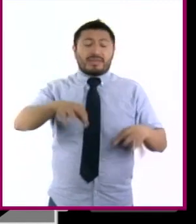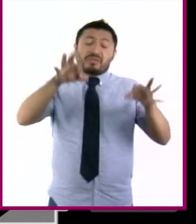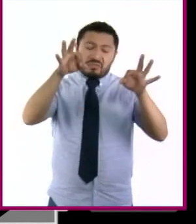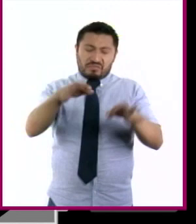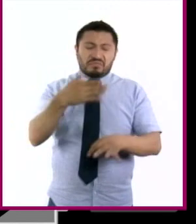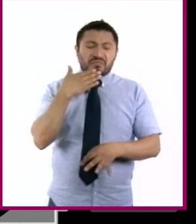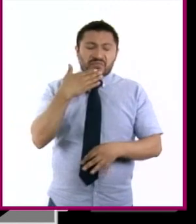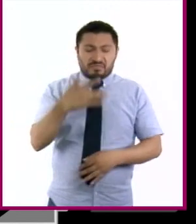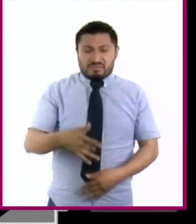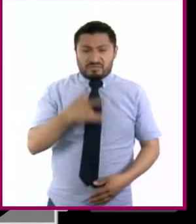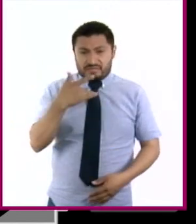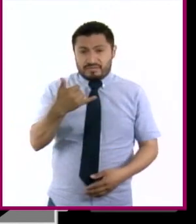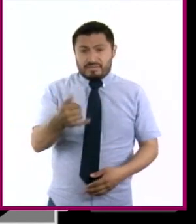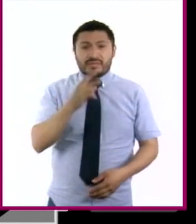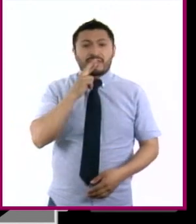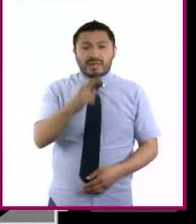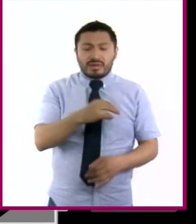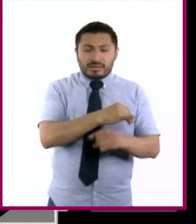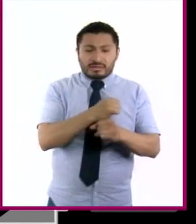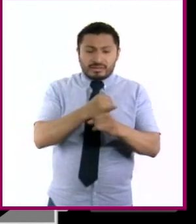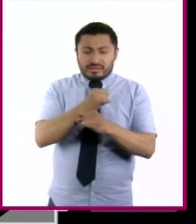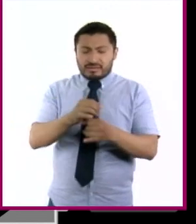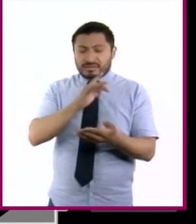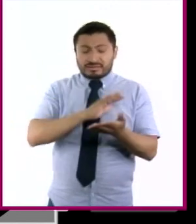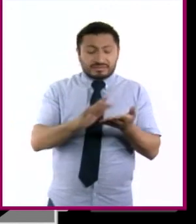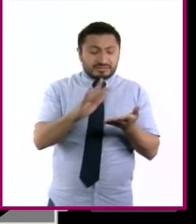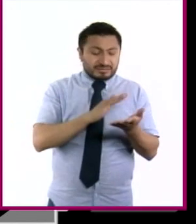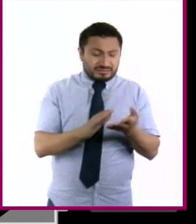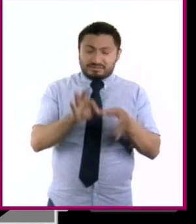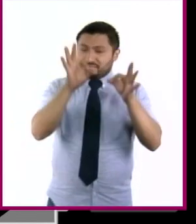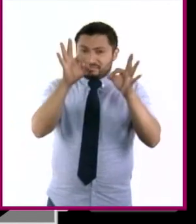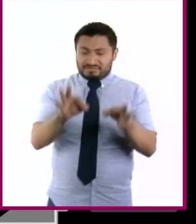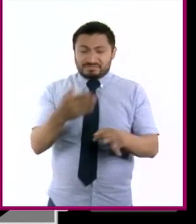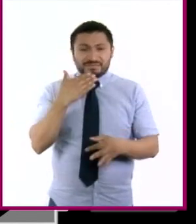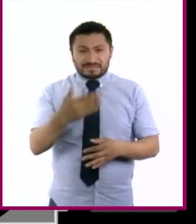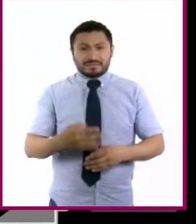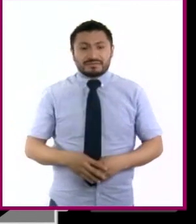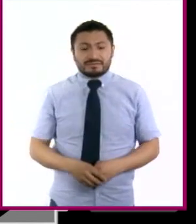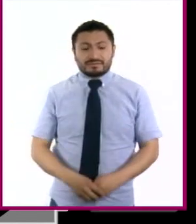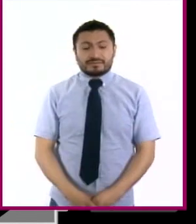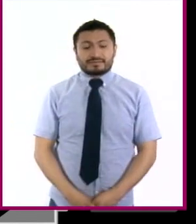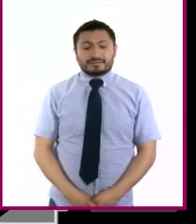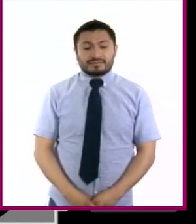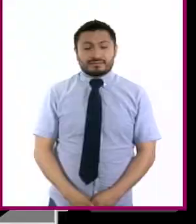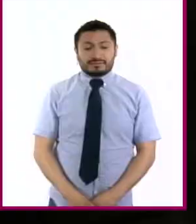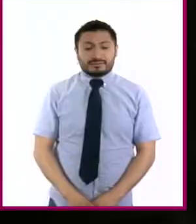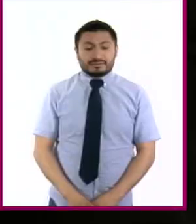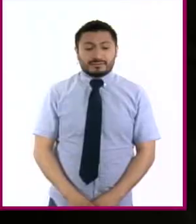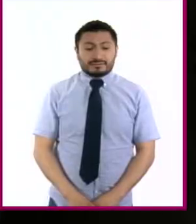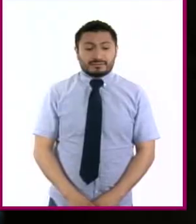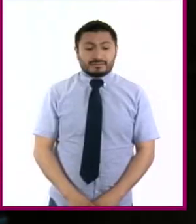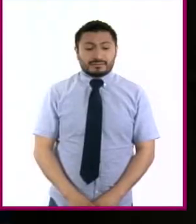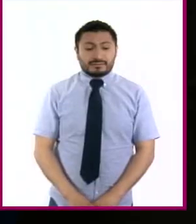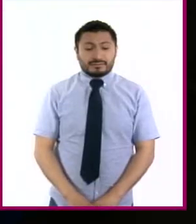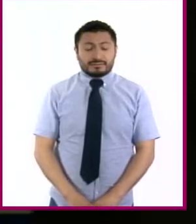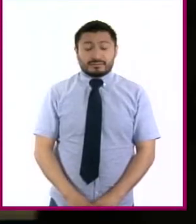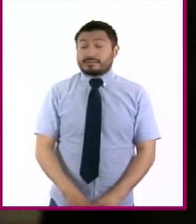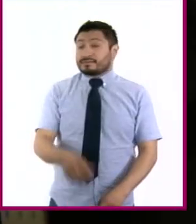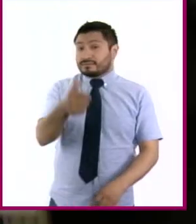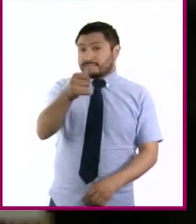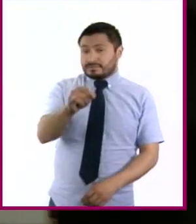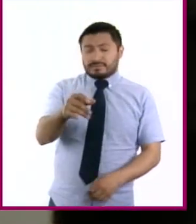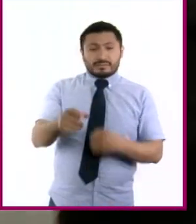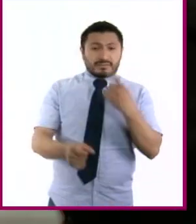resultado del estudio se lee de la misma forma por todos los involucrados. Y Axel, en este sentido,